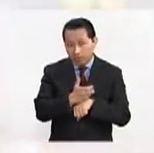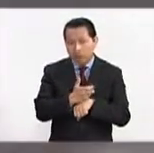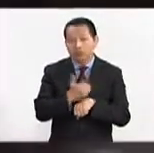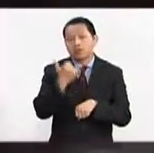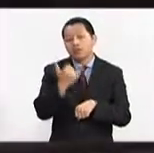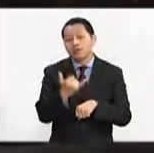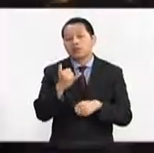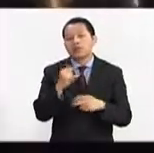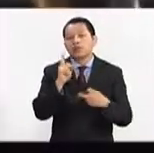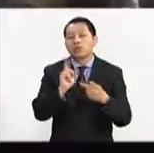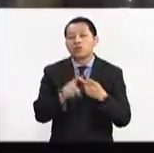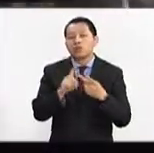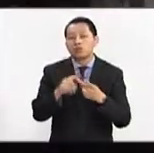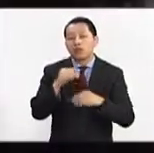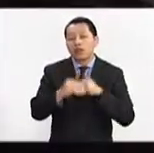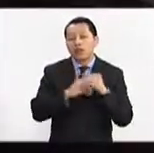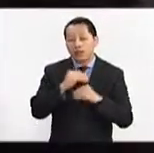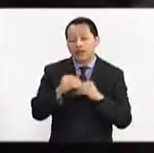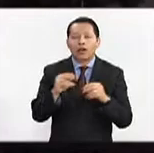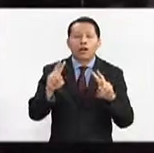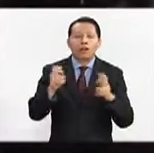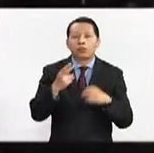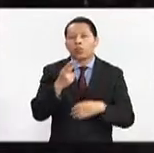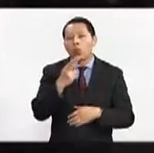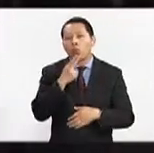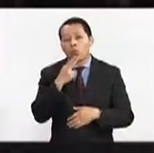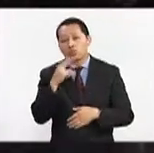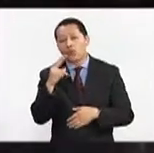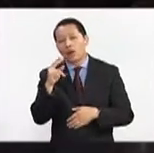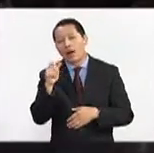también este debate sobre el uso de armas